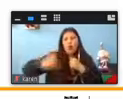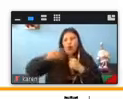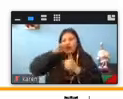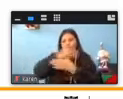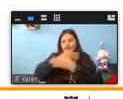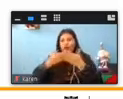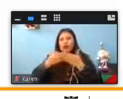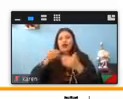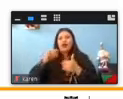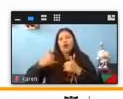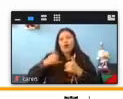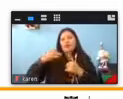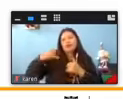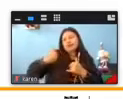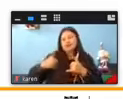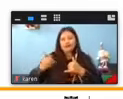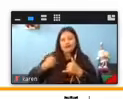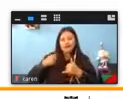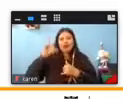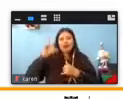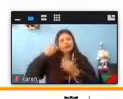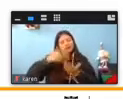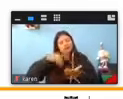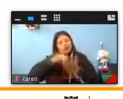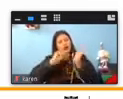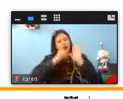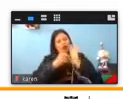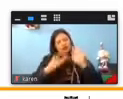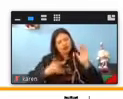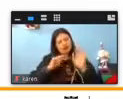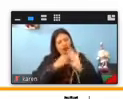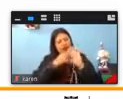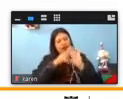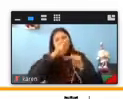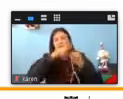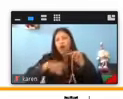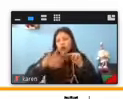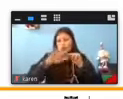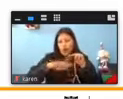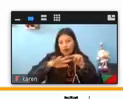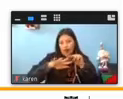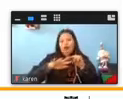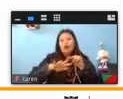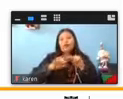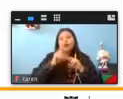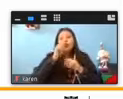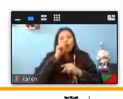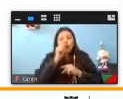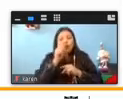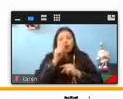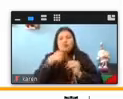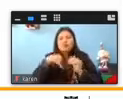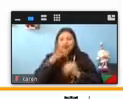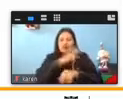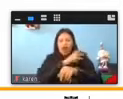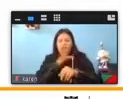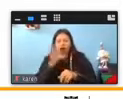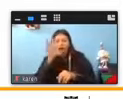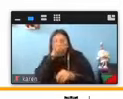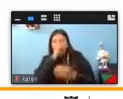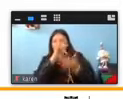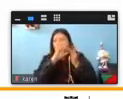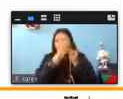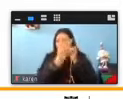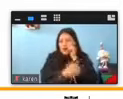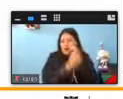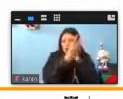niñas y adolescentes y sus perspectivas sobre la naturaleza. En este sentido, una de las potencialidades de estas